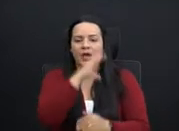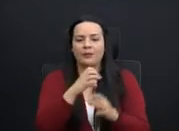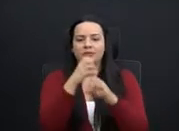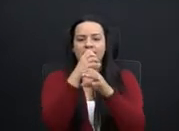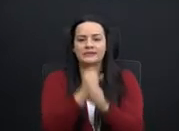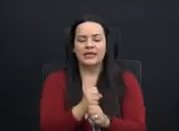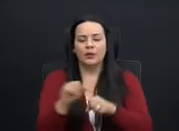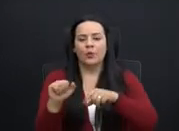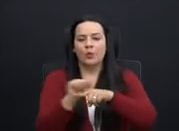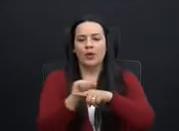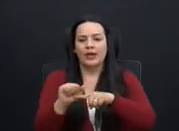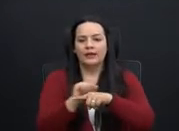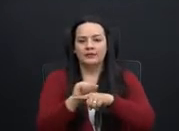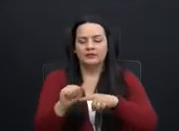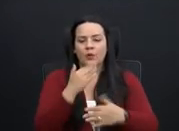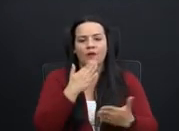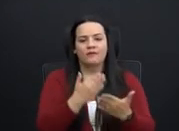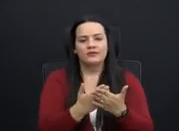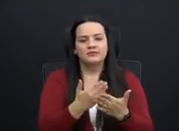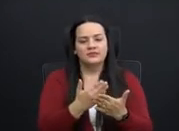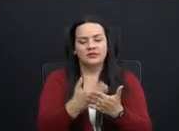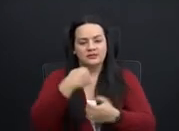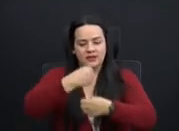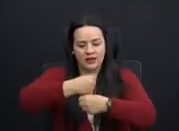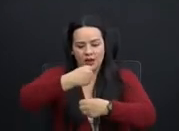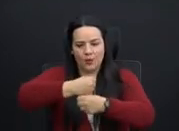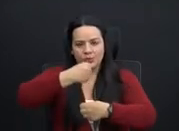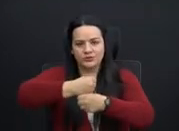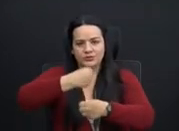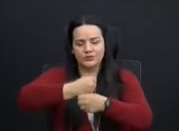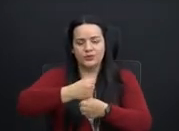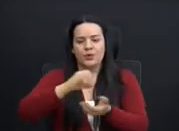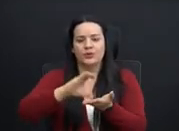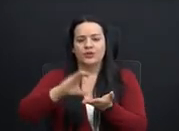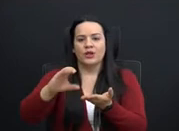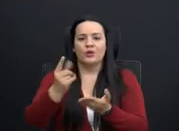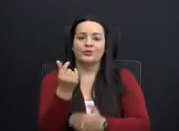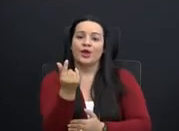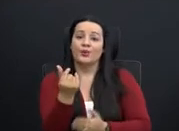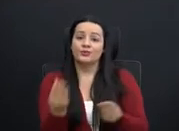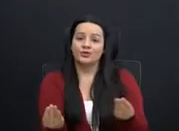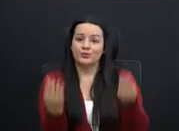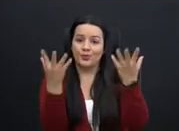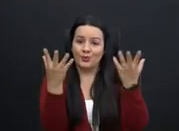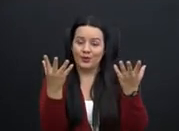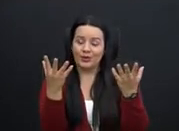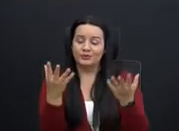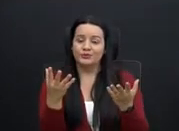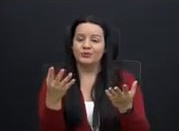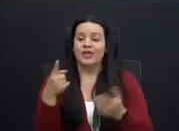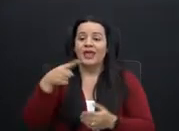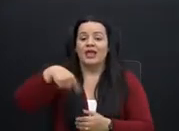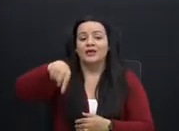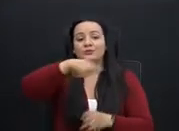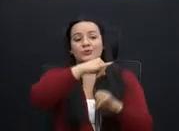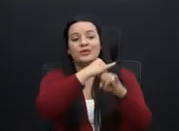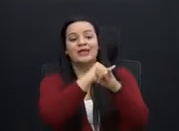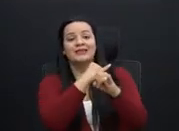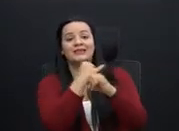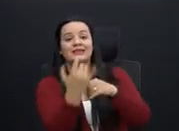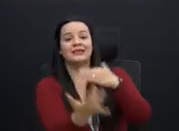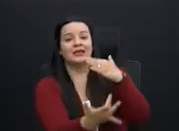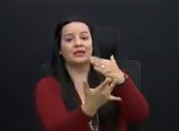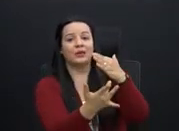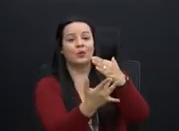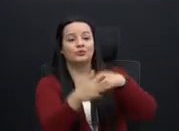un ejercicio de eficiencia en la gestión de los recursos públicos. Estos entes técnicos que fueron